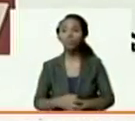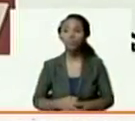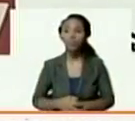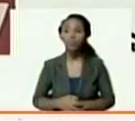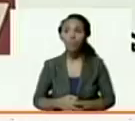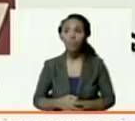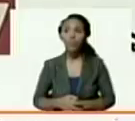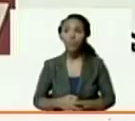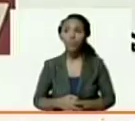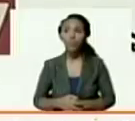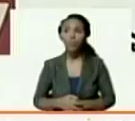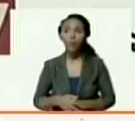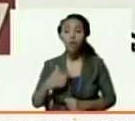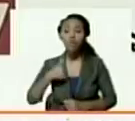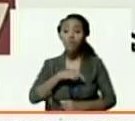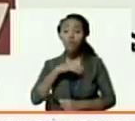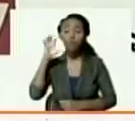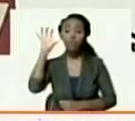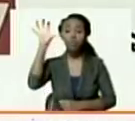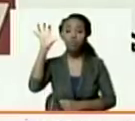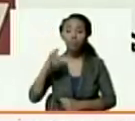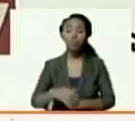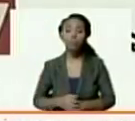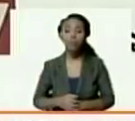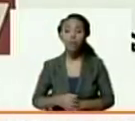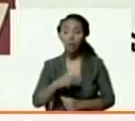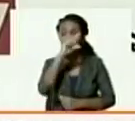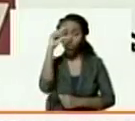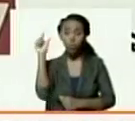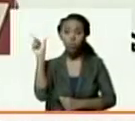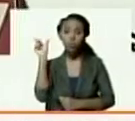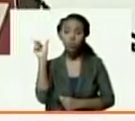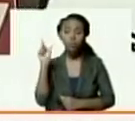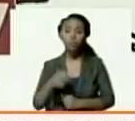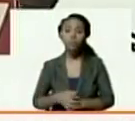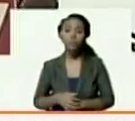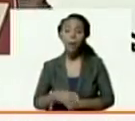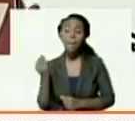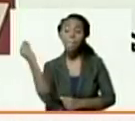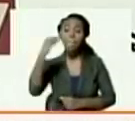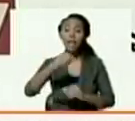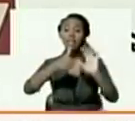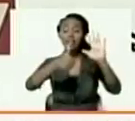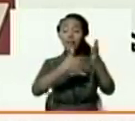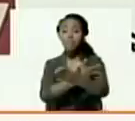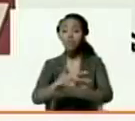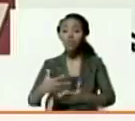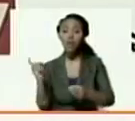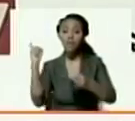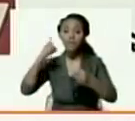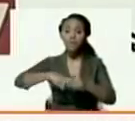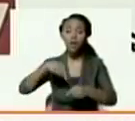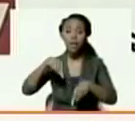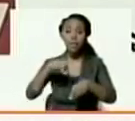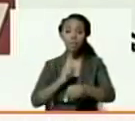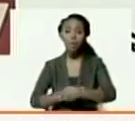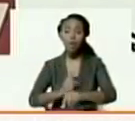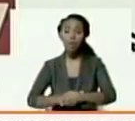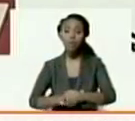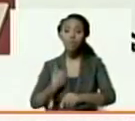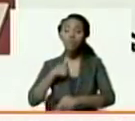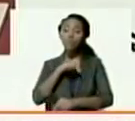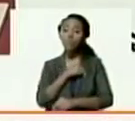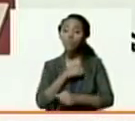en nuestro país. El Partido Socialista Unido de Venezuela tiene más de 6 millones de inscritos en este momento y